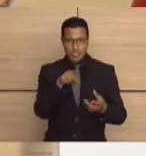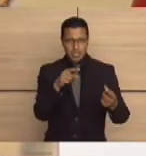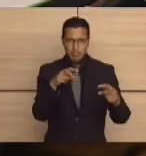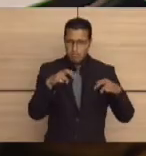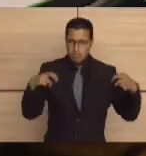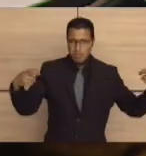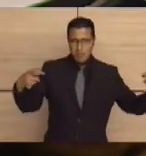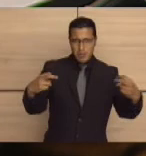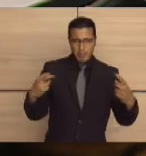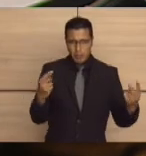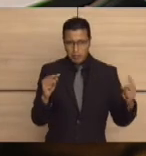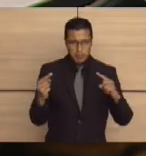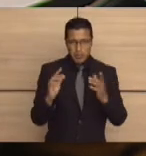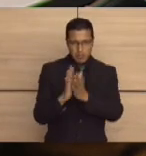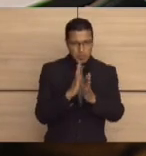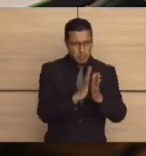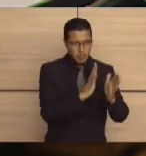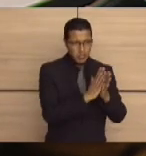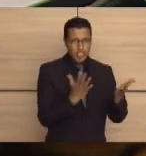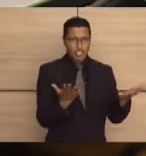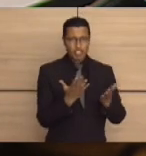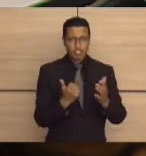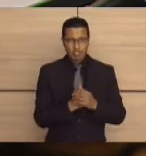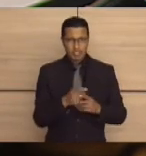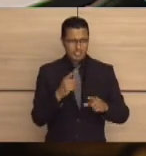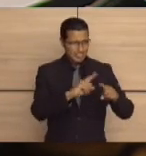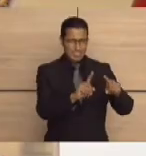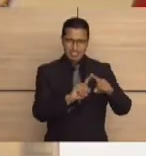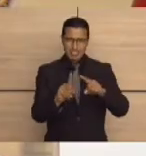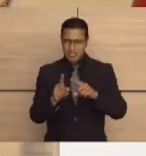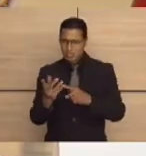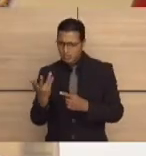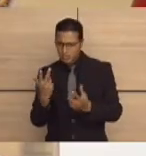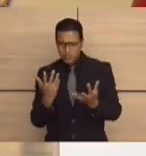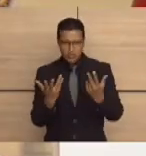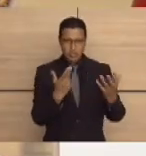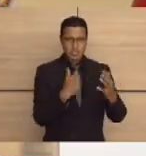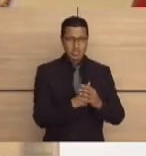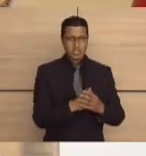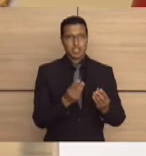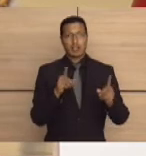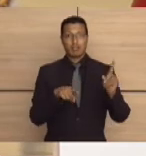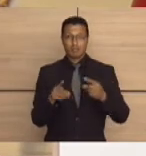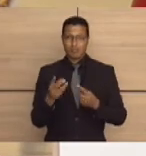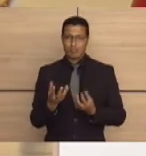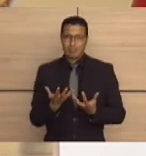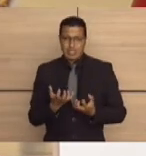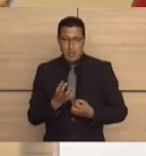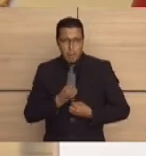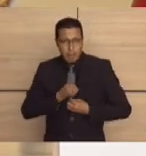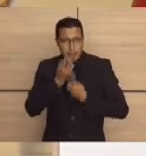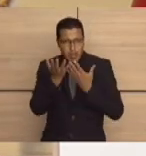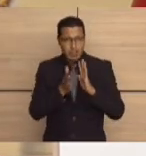voces. Desde la zona norte de San Onofre hay muchas voces que queremos hablar,